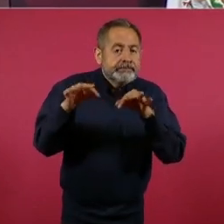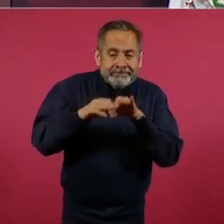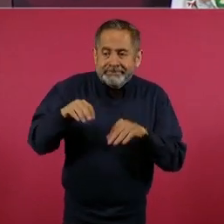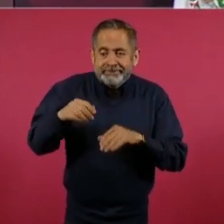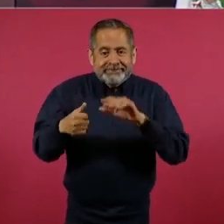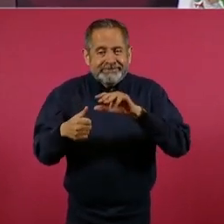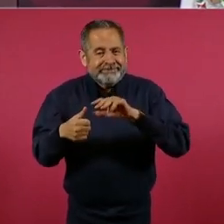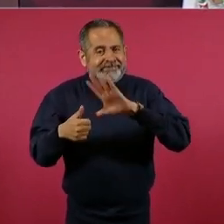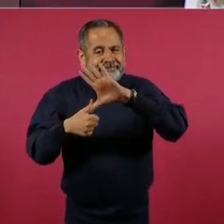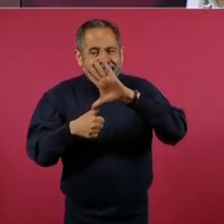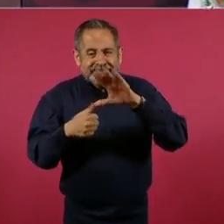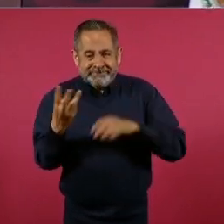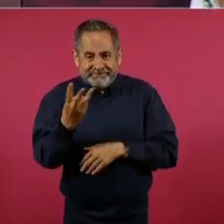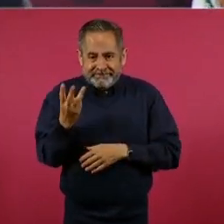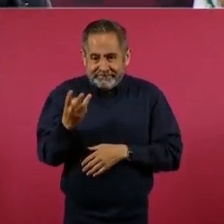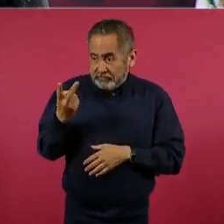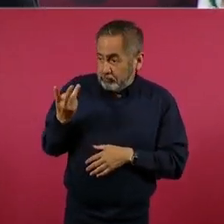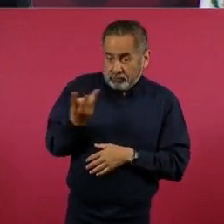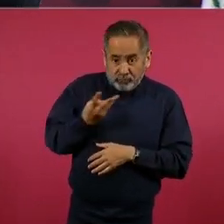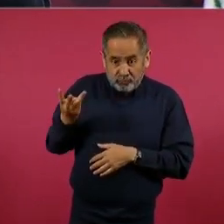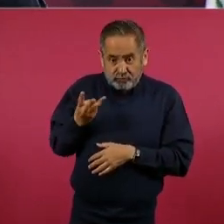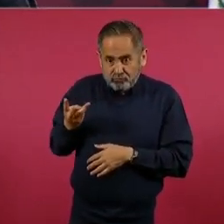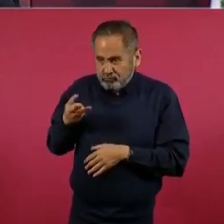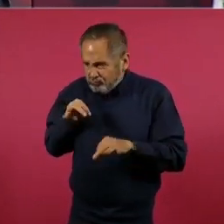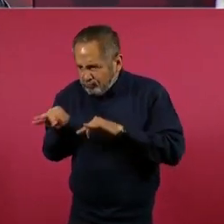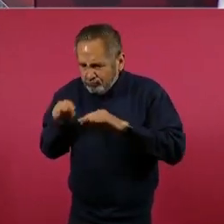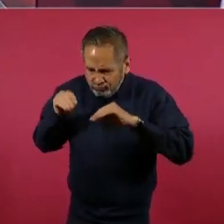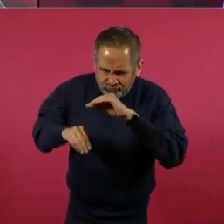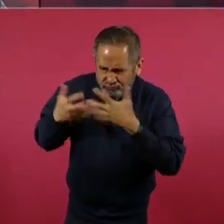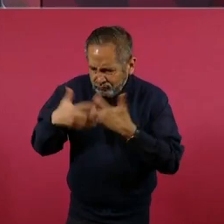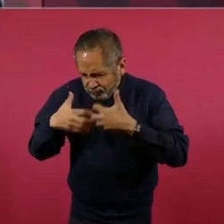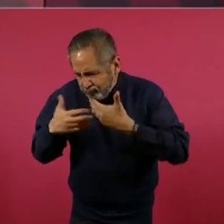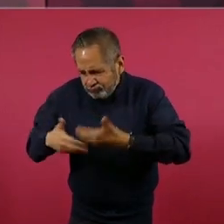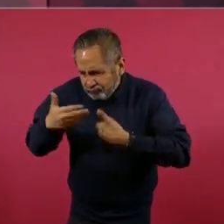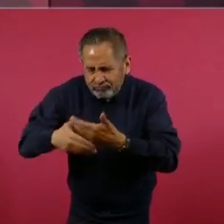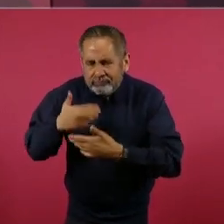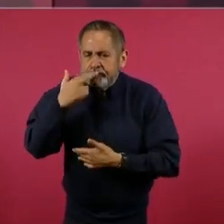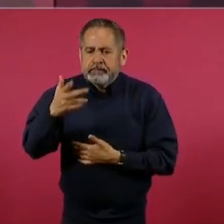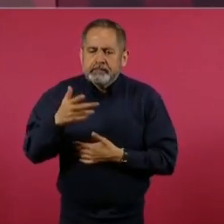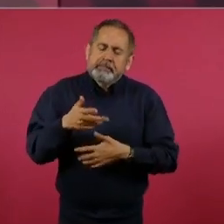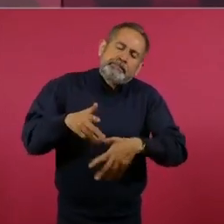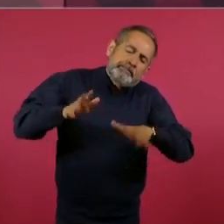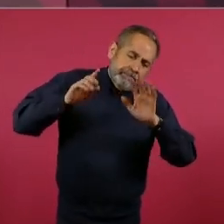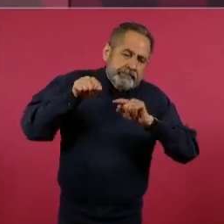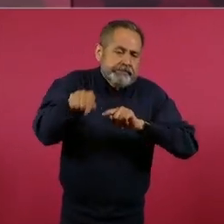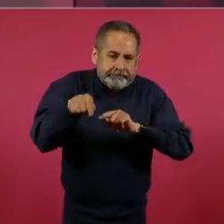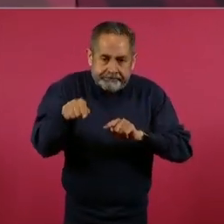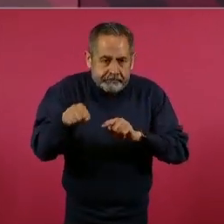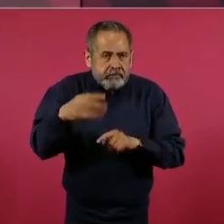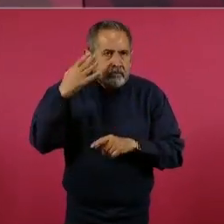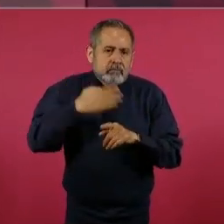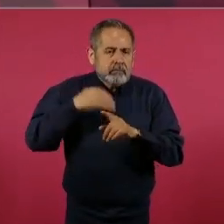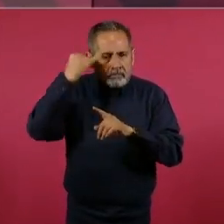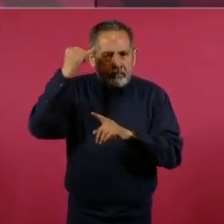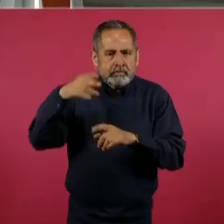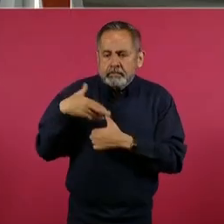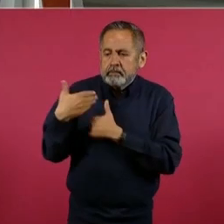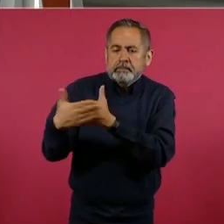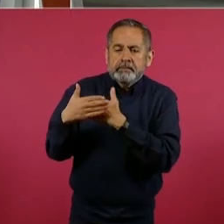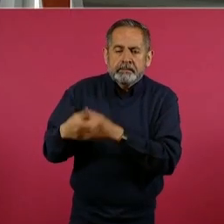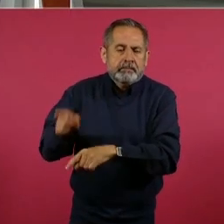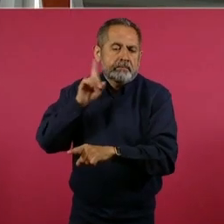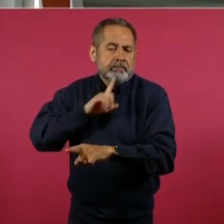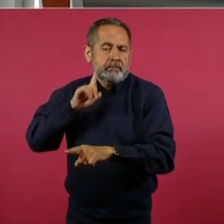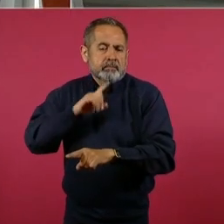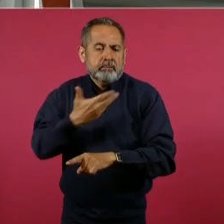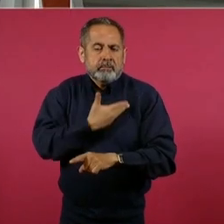Norte. Pero bueno, ya eso va a corresponder a la próxima